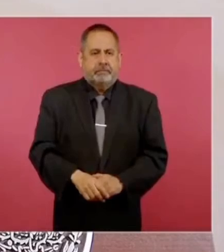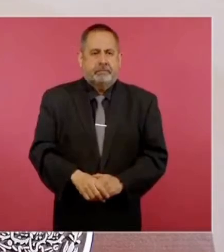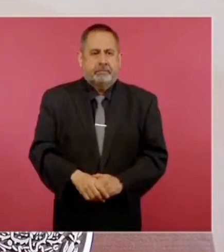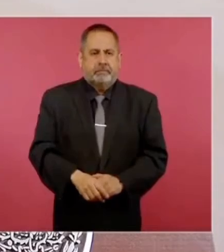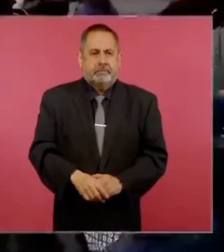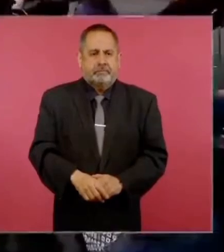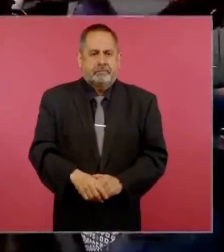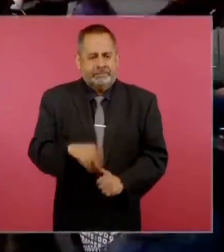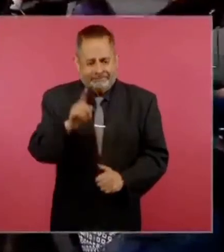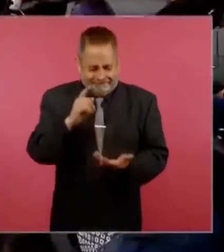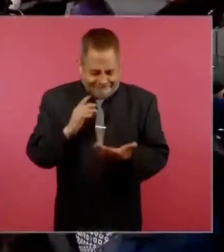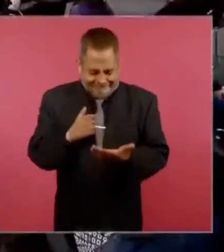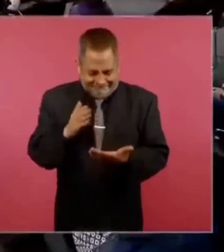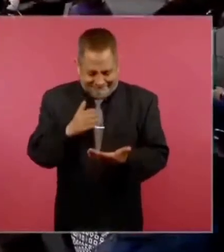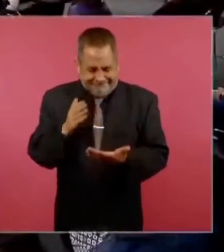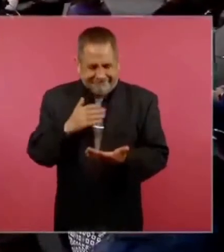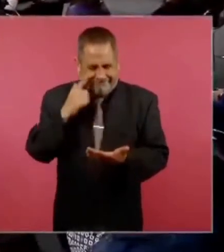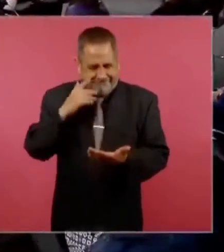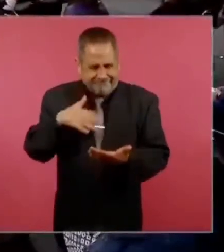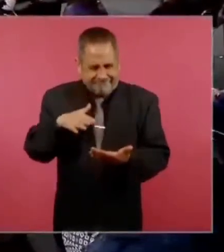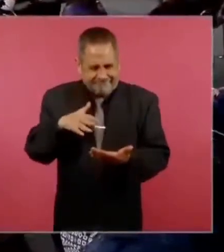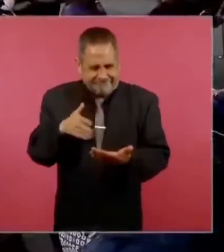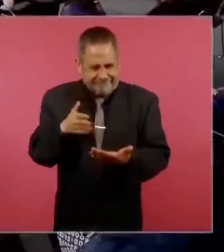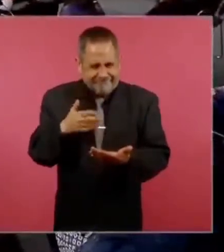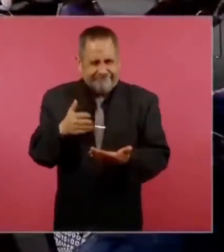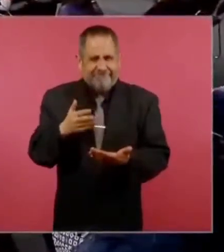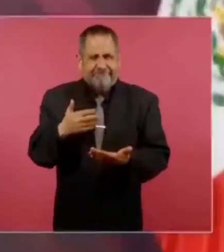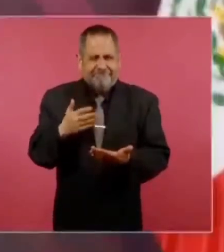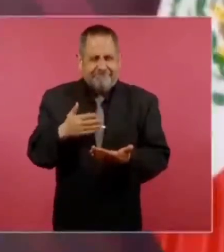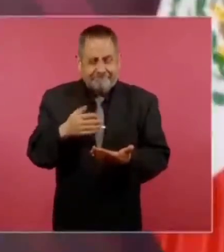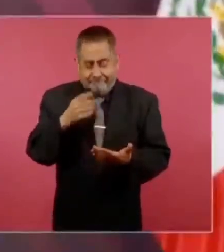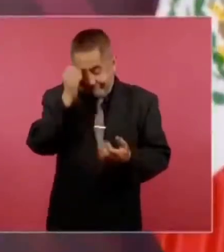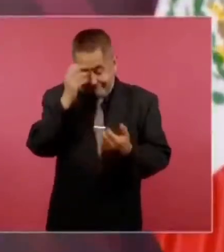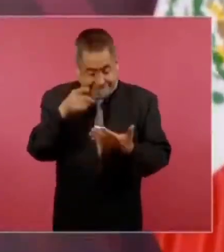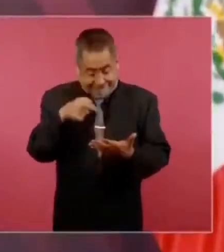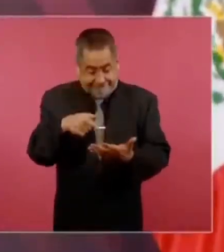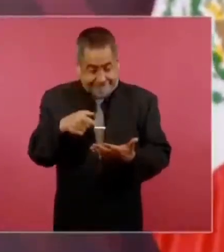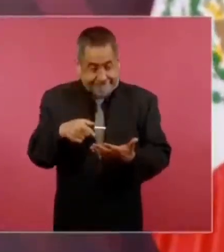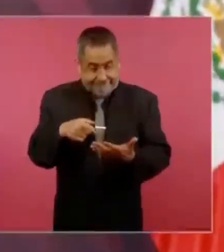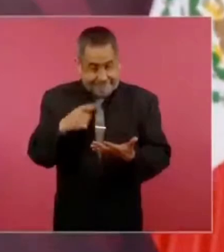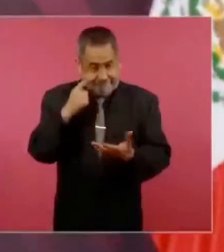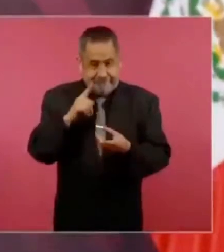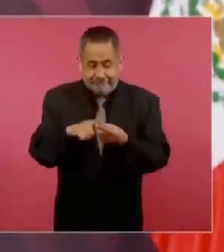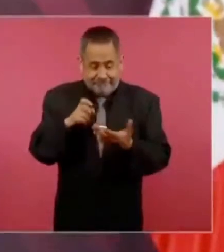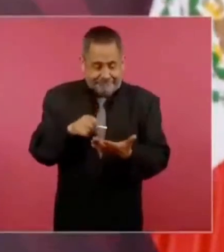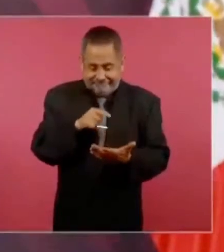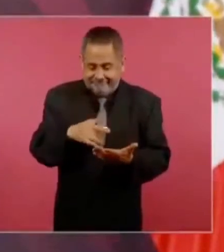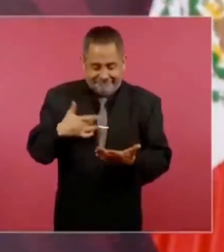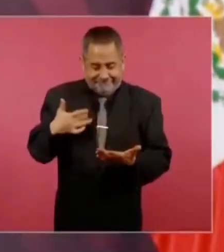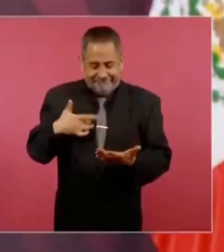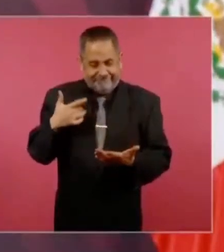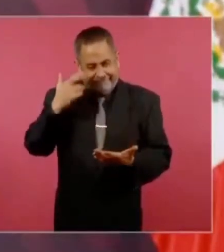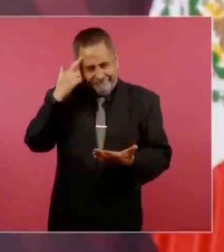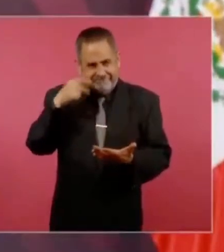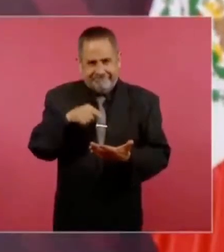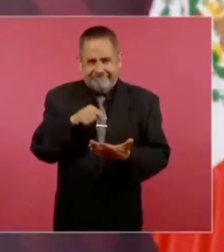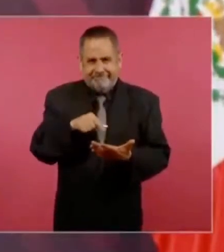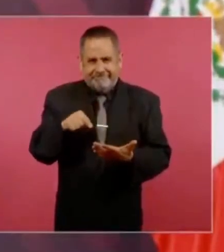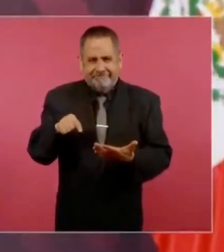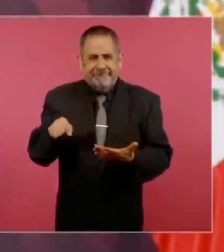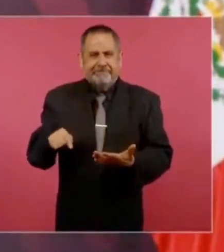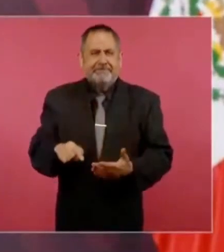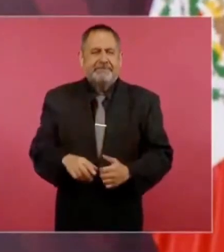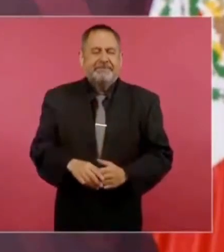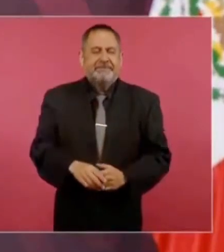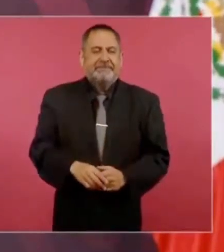pero ando buscando, es que ya solté ya no, el libro